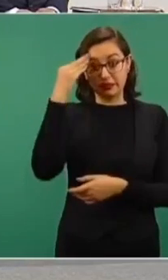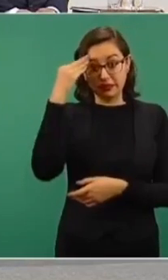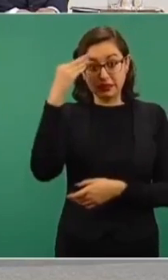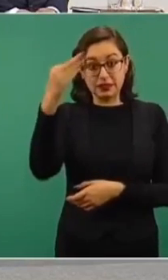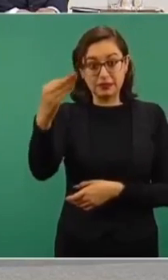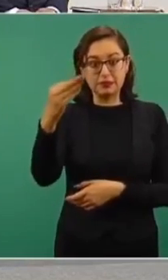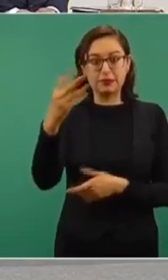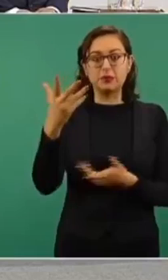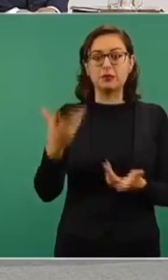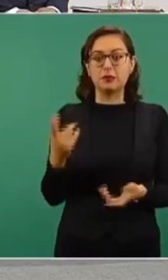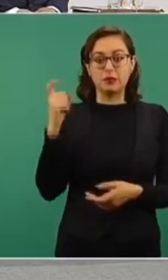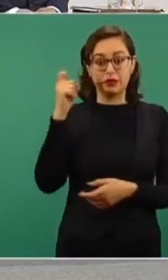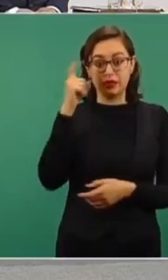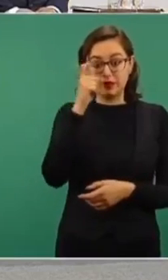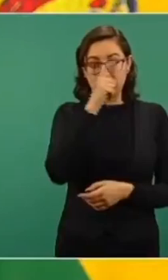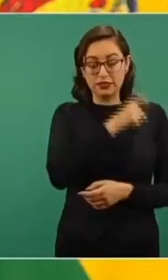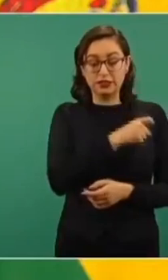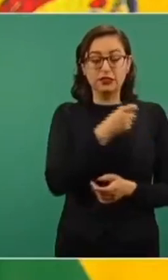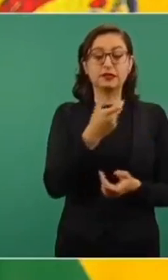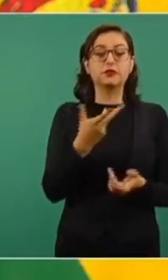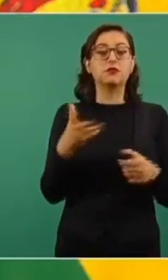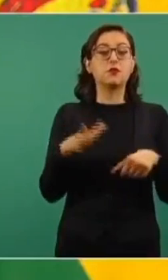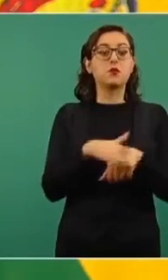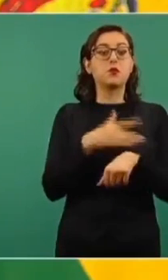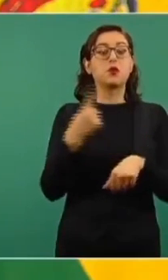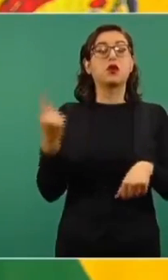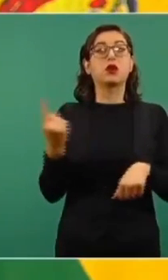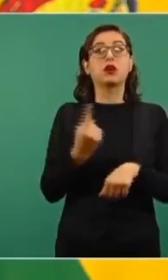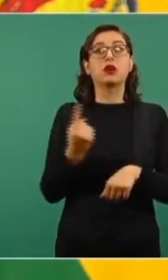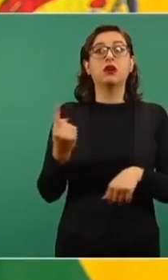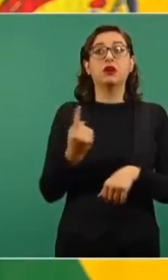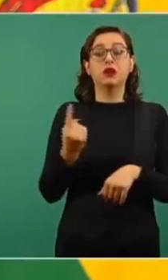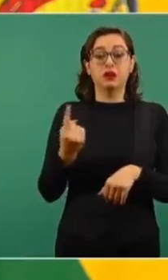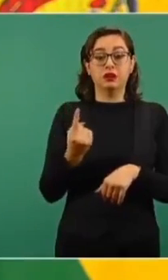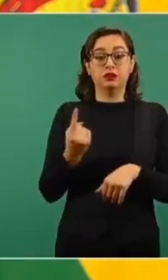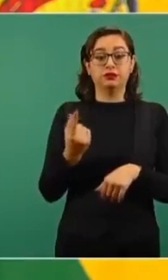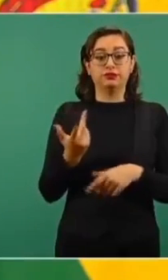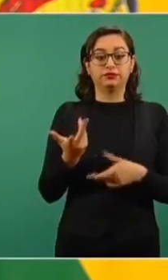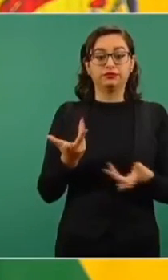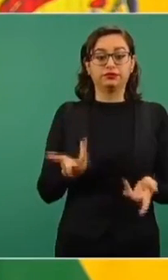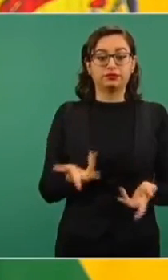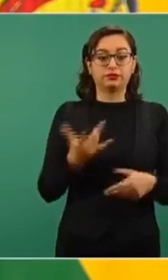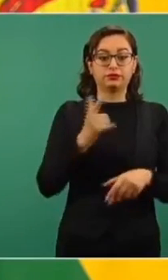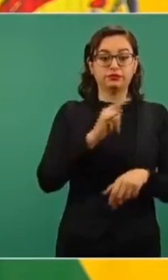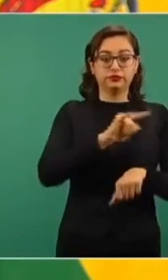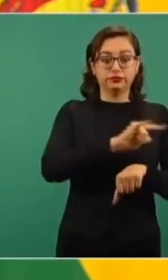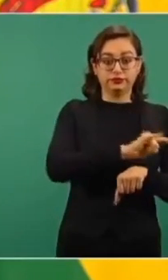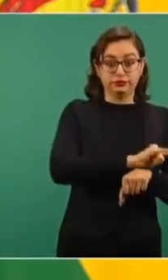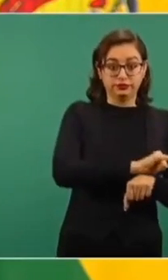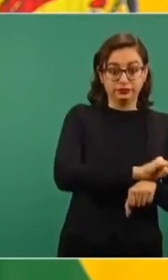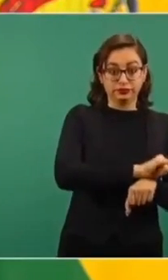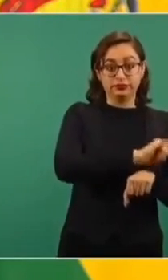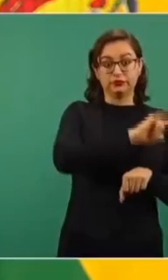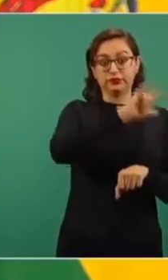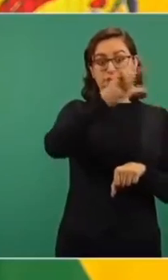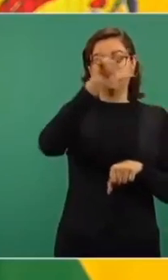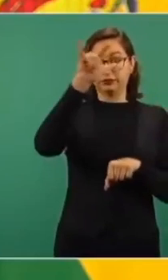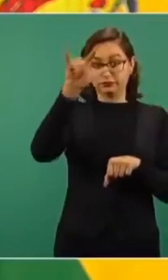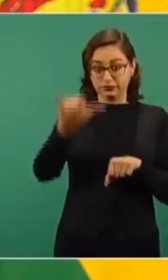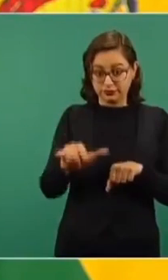sea, demoraron los compañeros, porque de ida el avión había bajado en Lima,